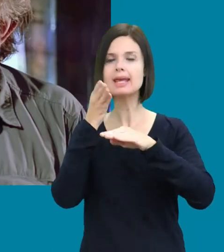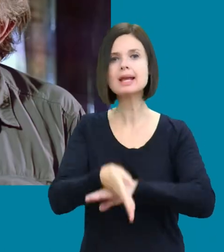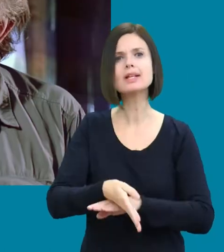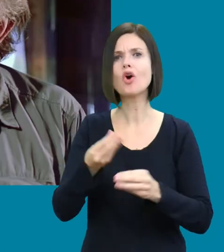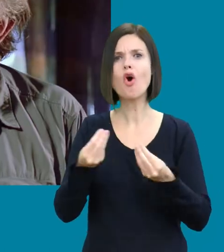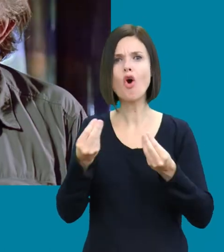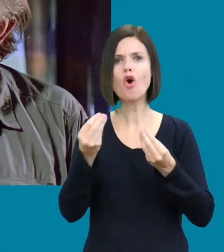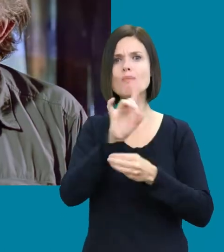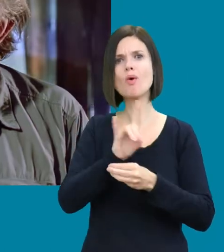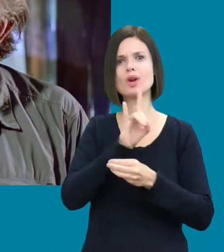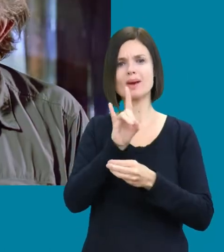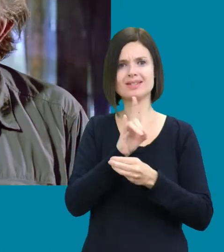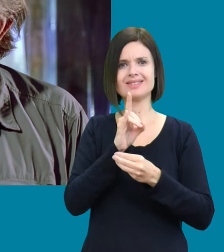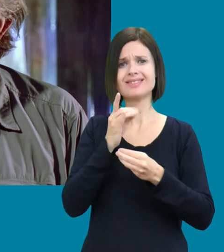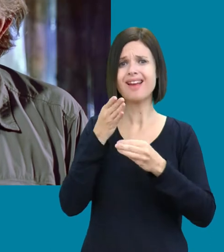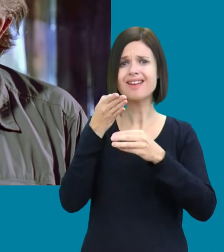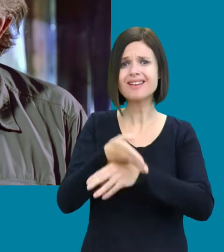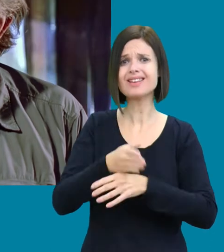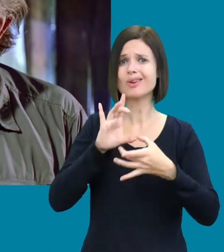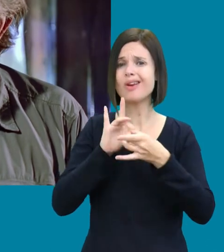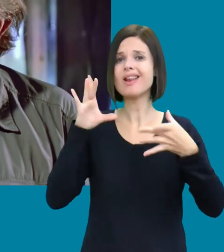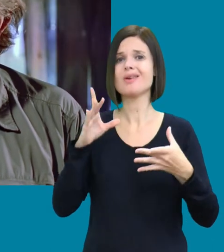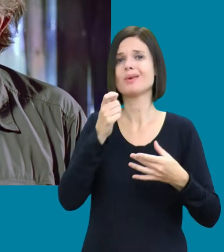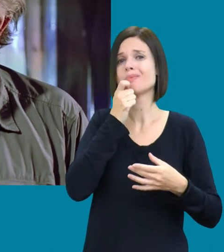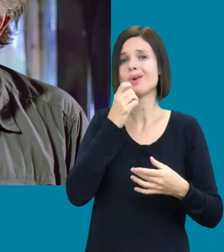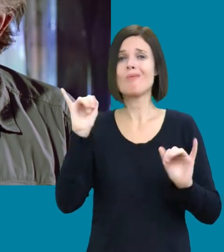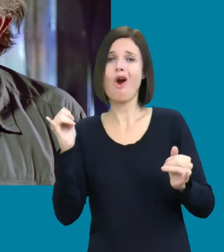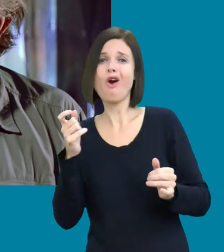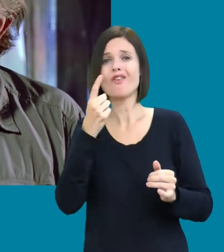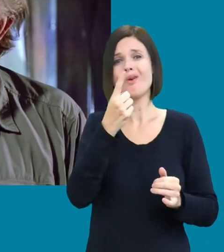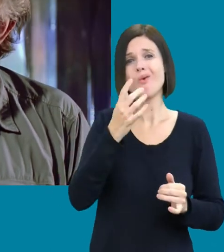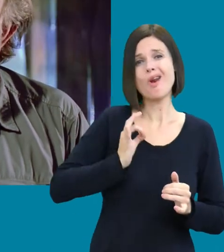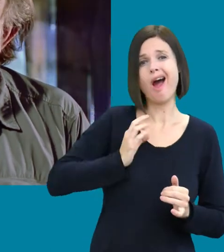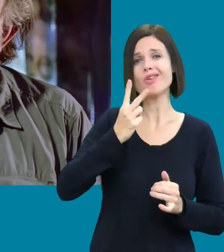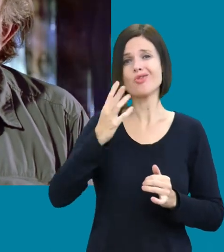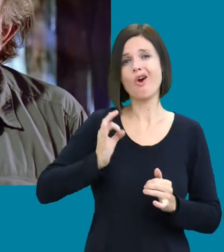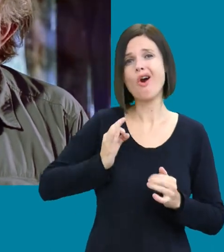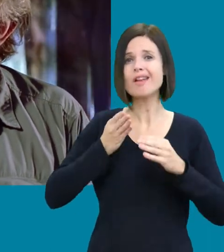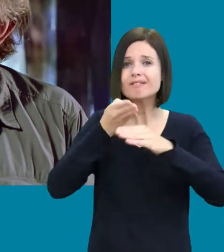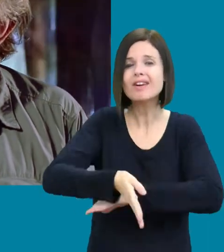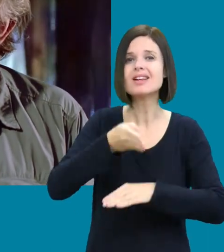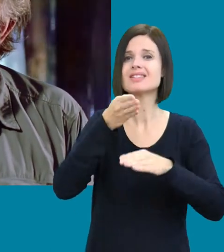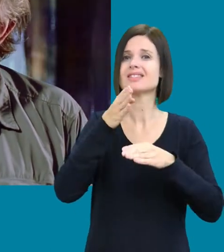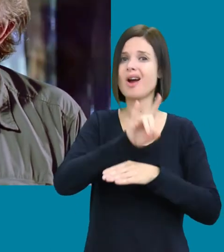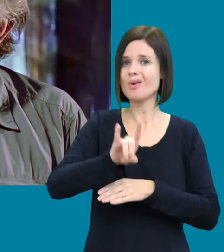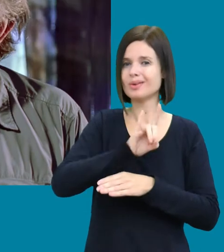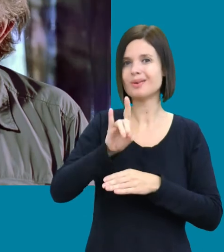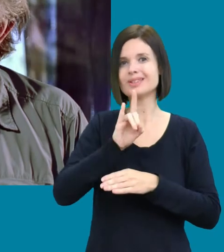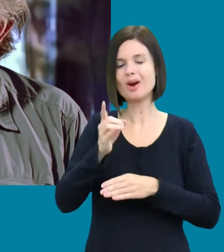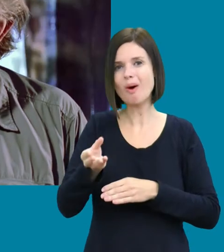irrestricto. La vivencia de un joven con 1 o 2 años que pase por la universidad incorpora